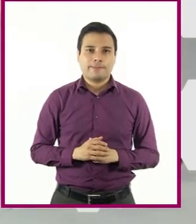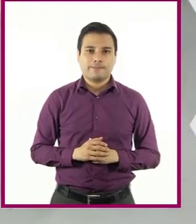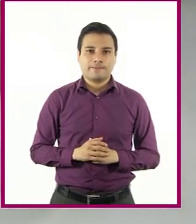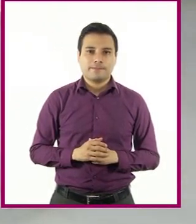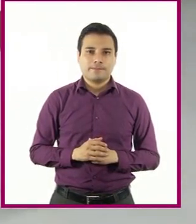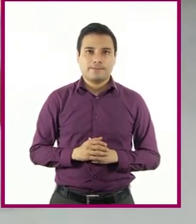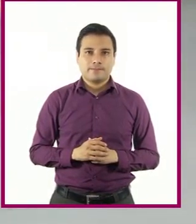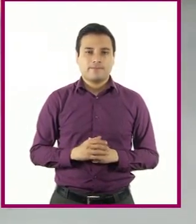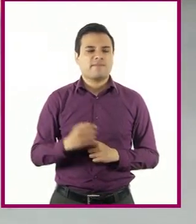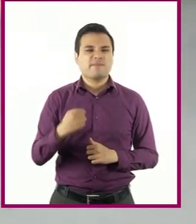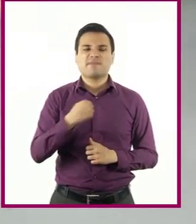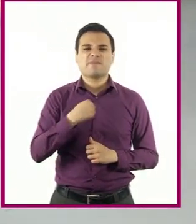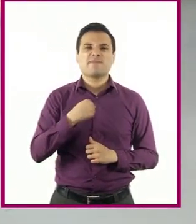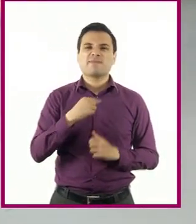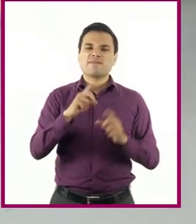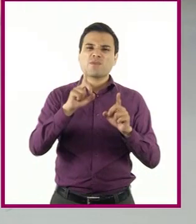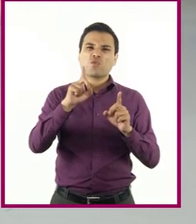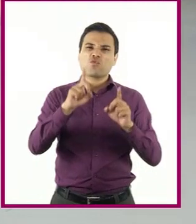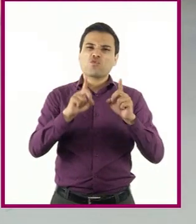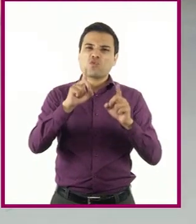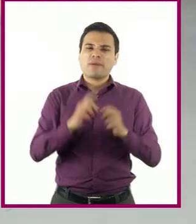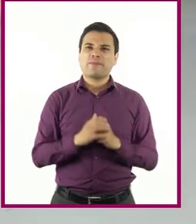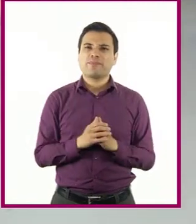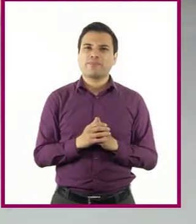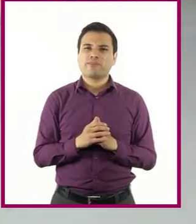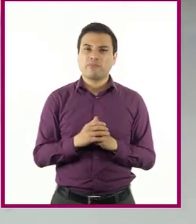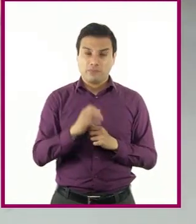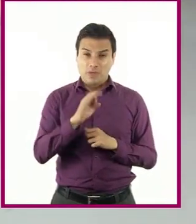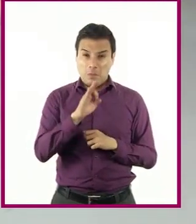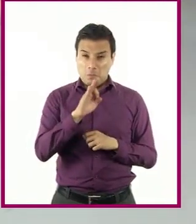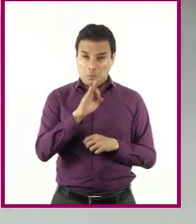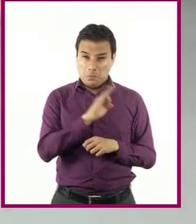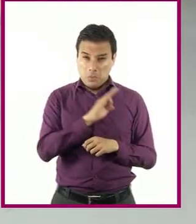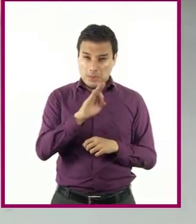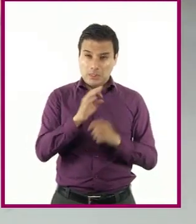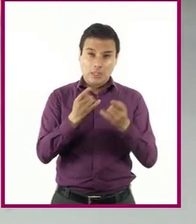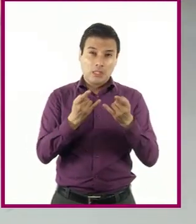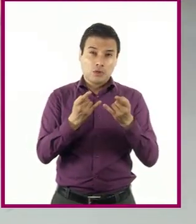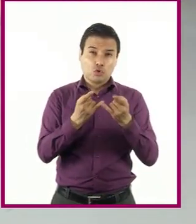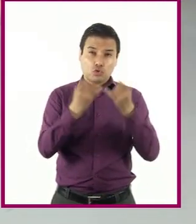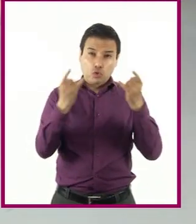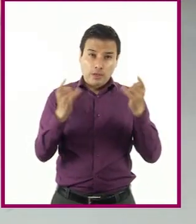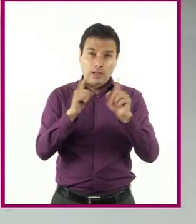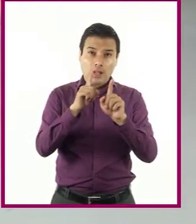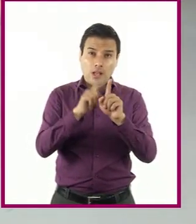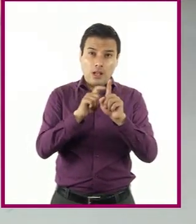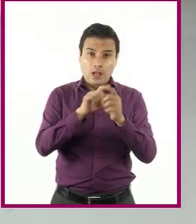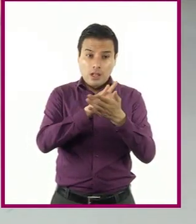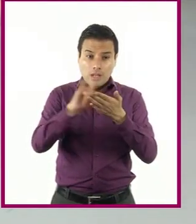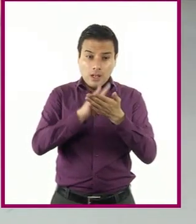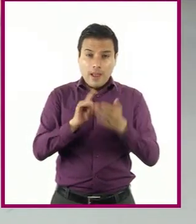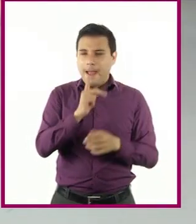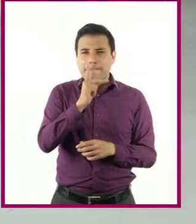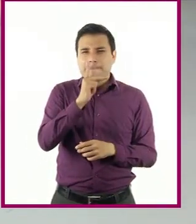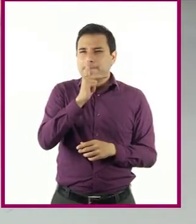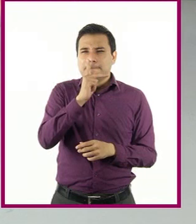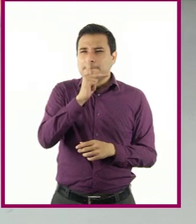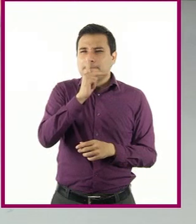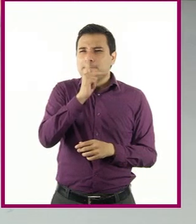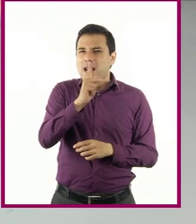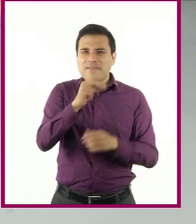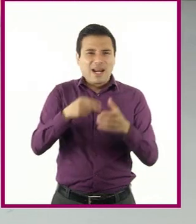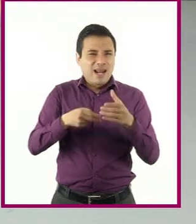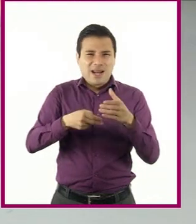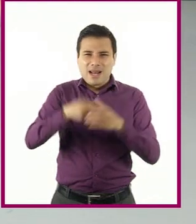Tengo una enorme duda. ¿Es posible tener una historieta sin texto, David? La historieta se define como